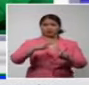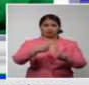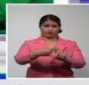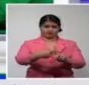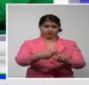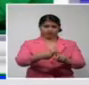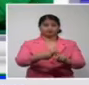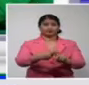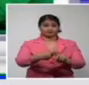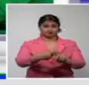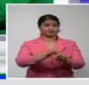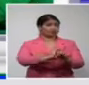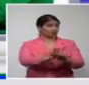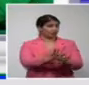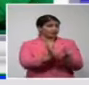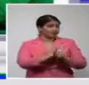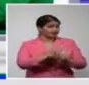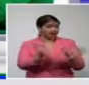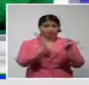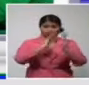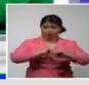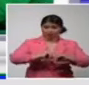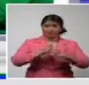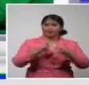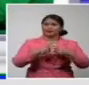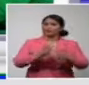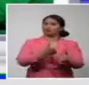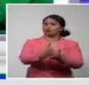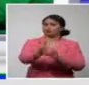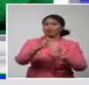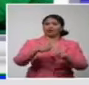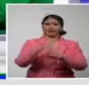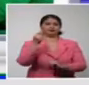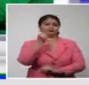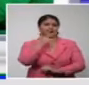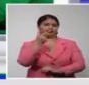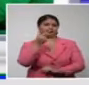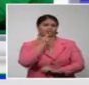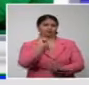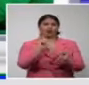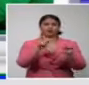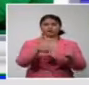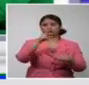altas ayer, pues ya se acumulan